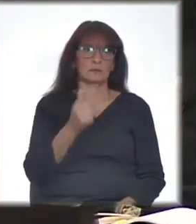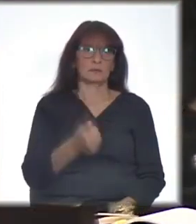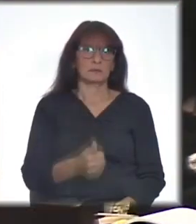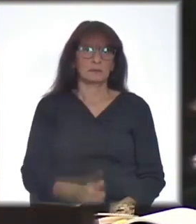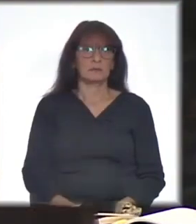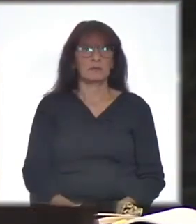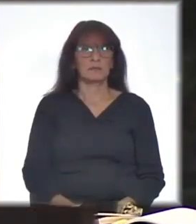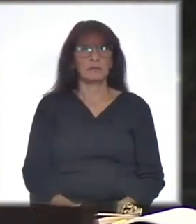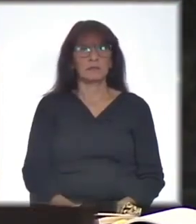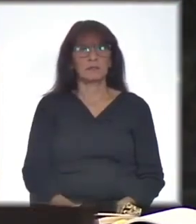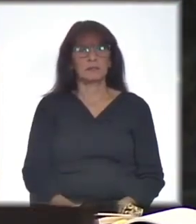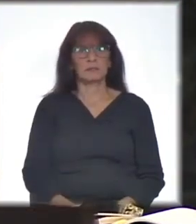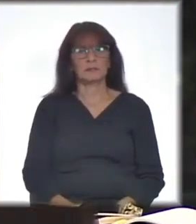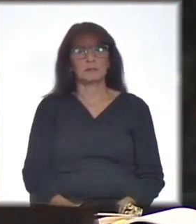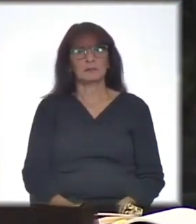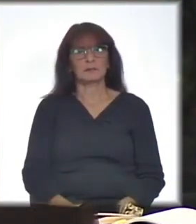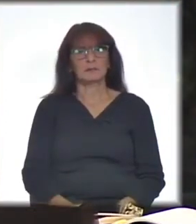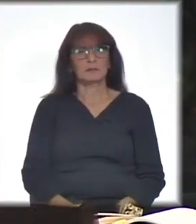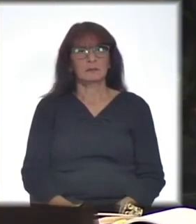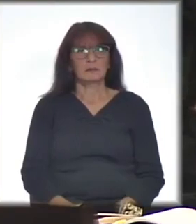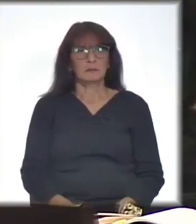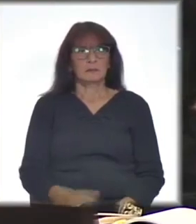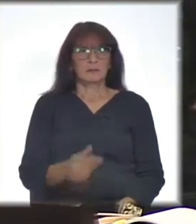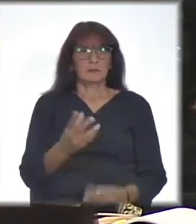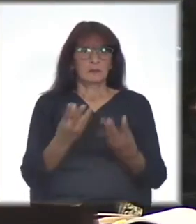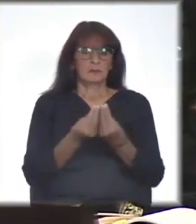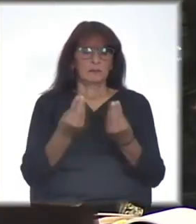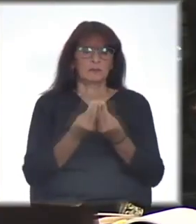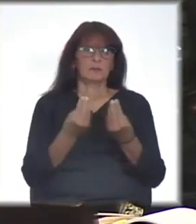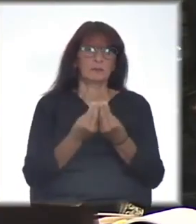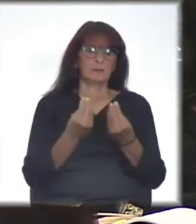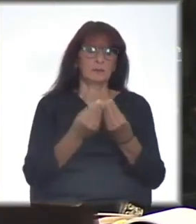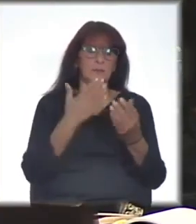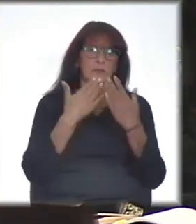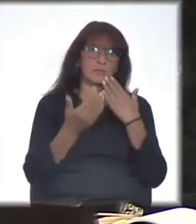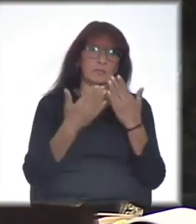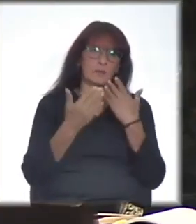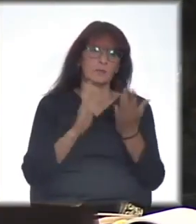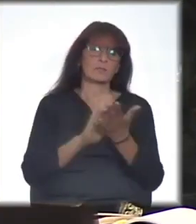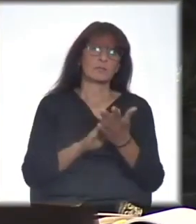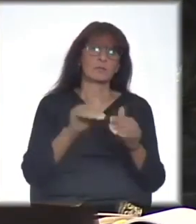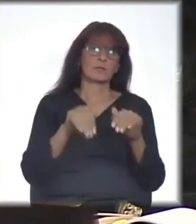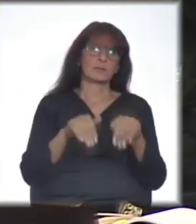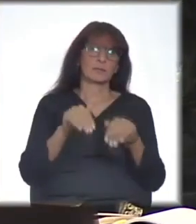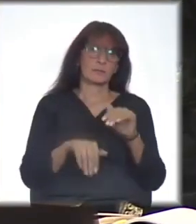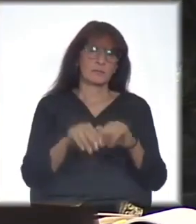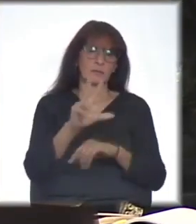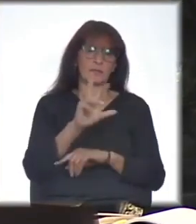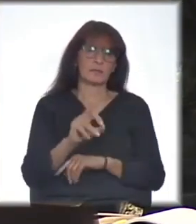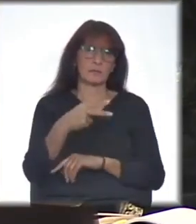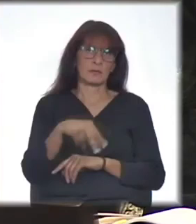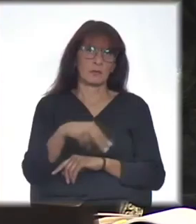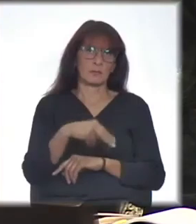Muchas gracias, señor presidente. Mucho se ha hablado sobre el plebiscito del 30 de noviembre